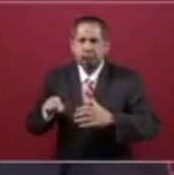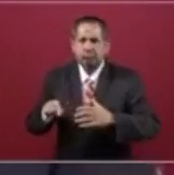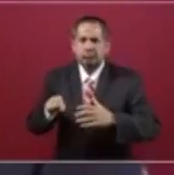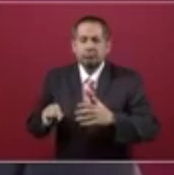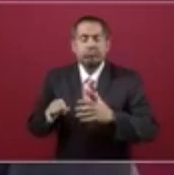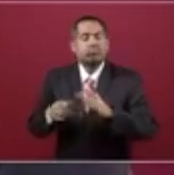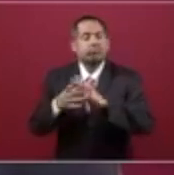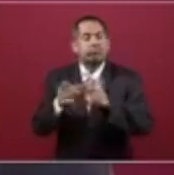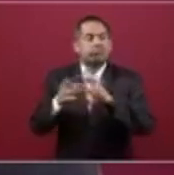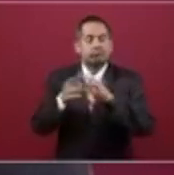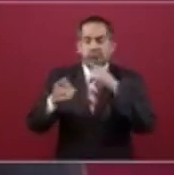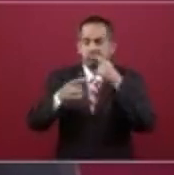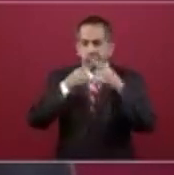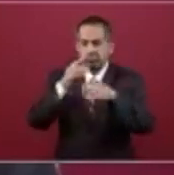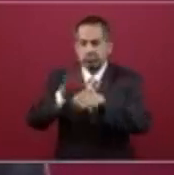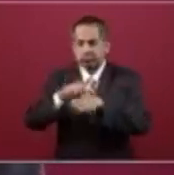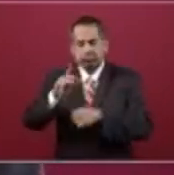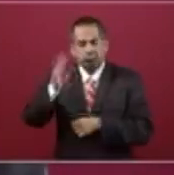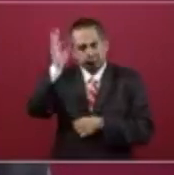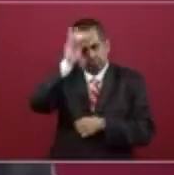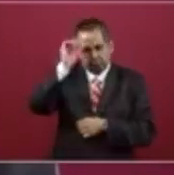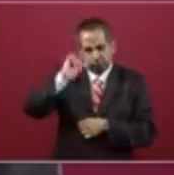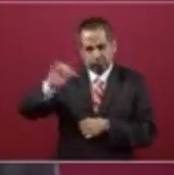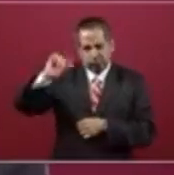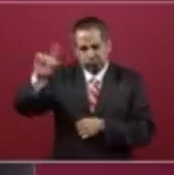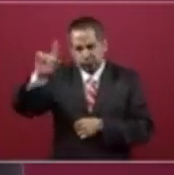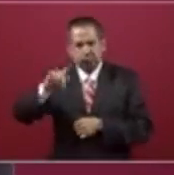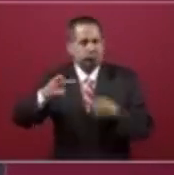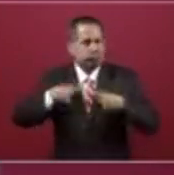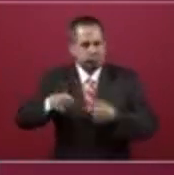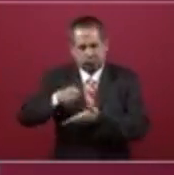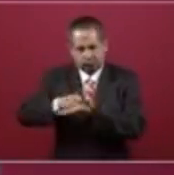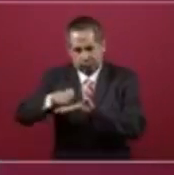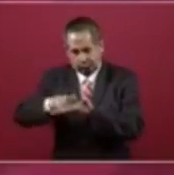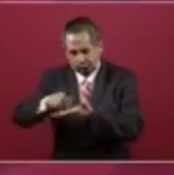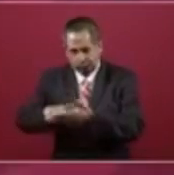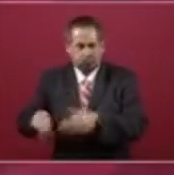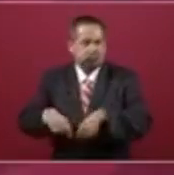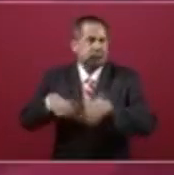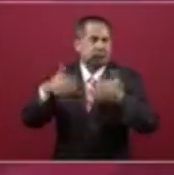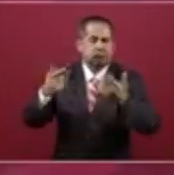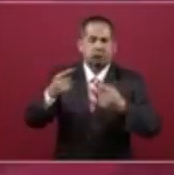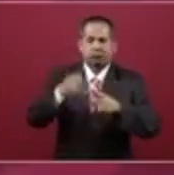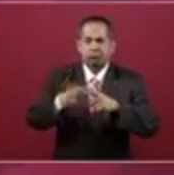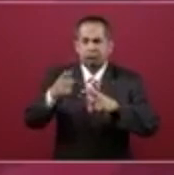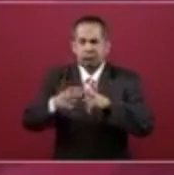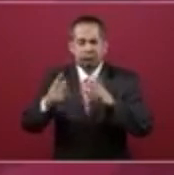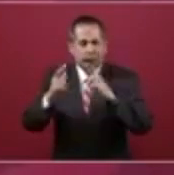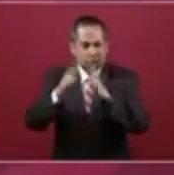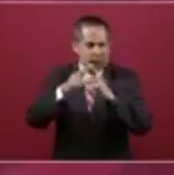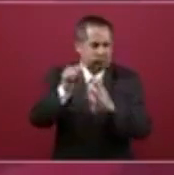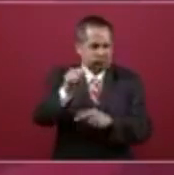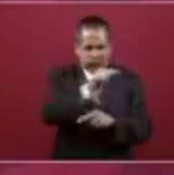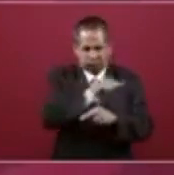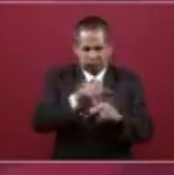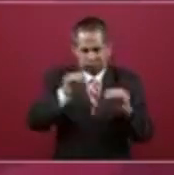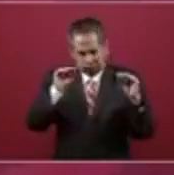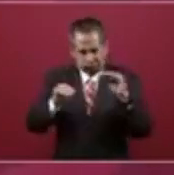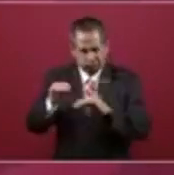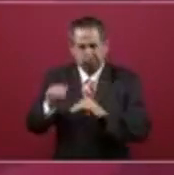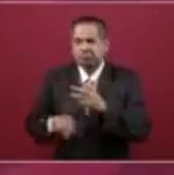se está convocando a filósofos, a escritores, a religiosos,